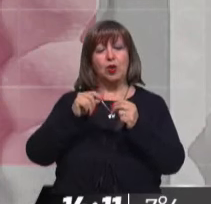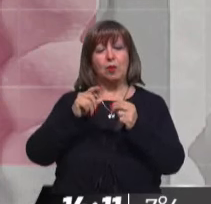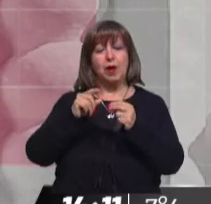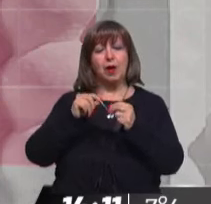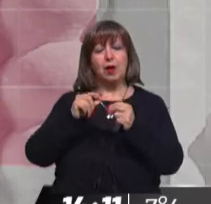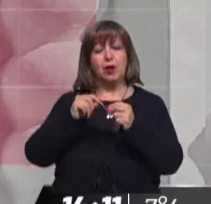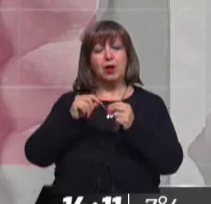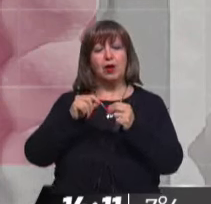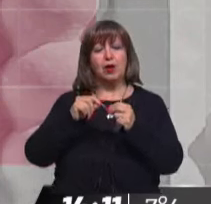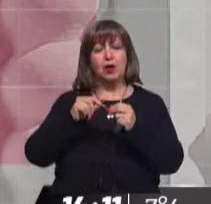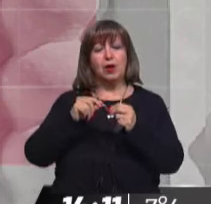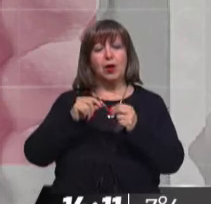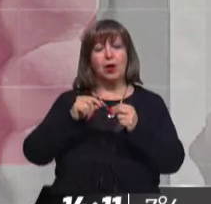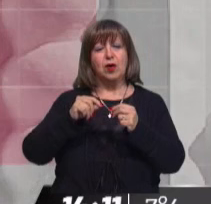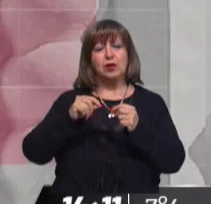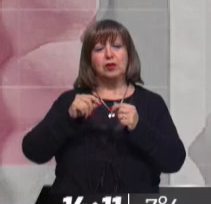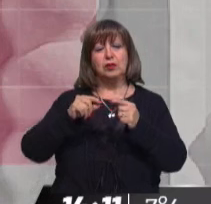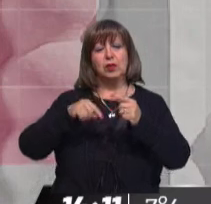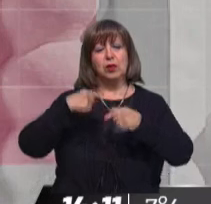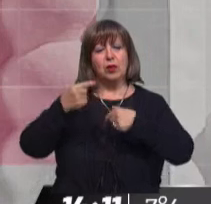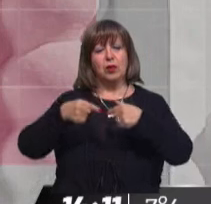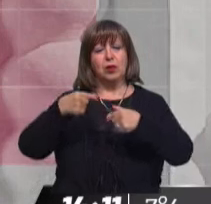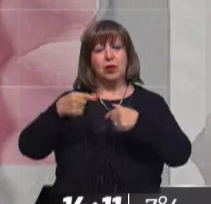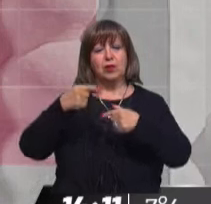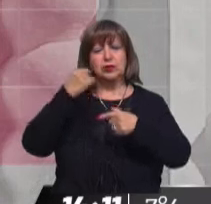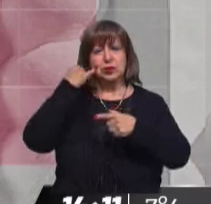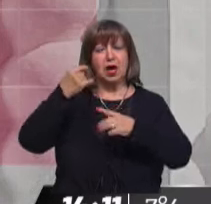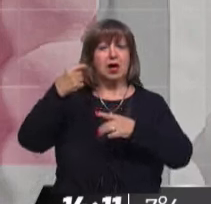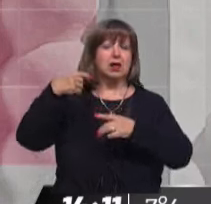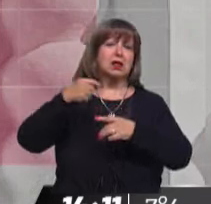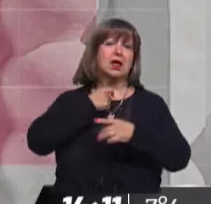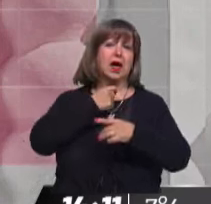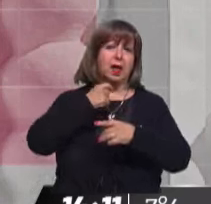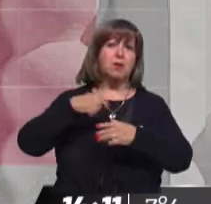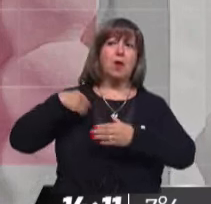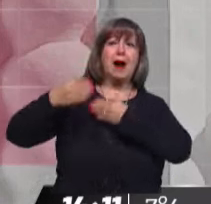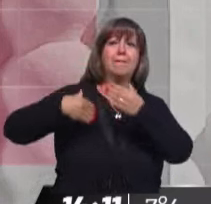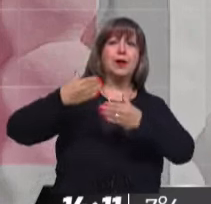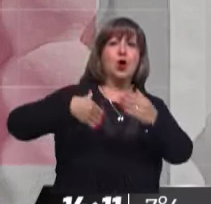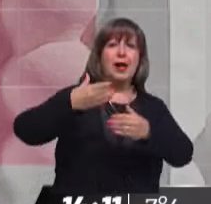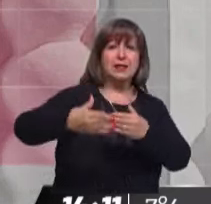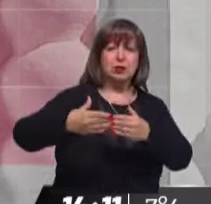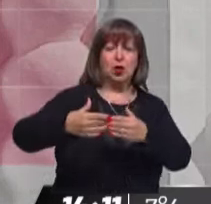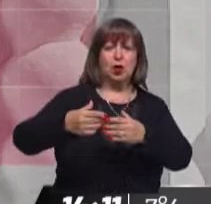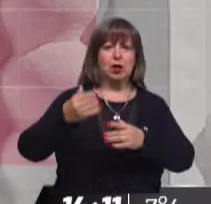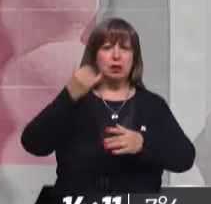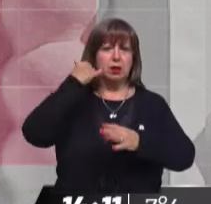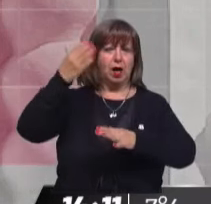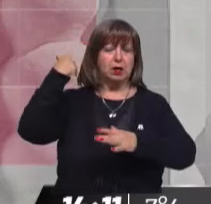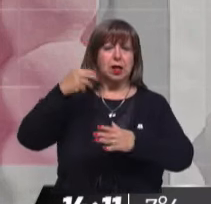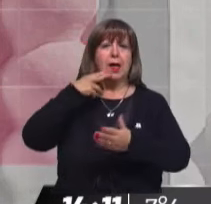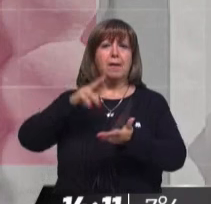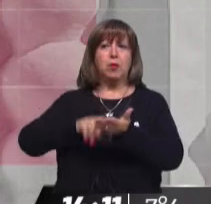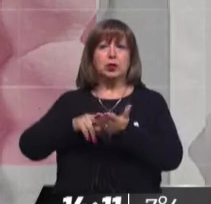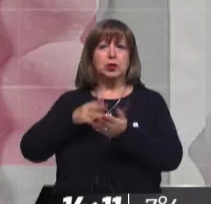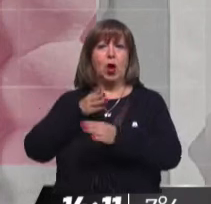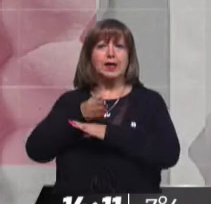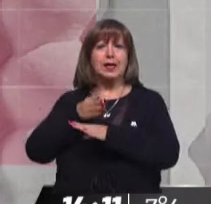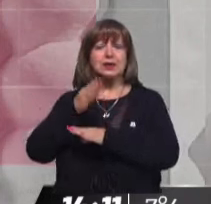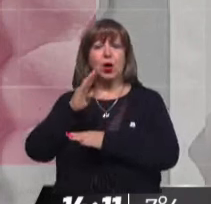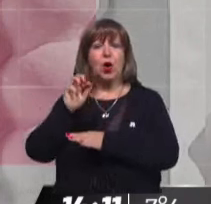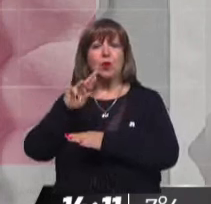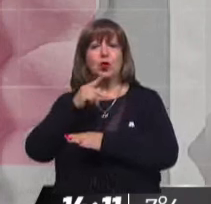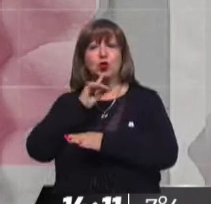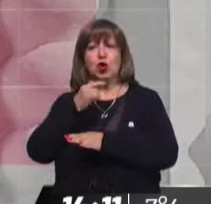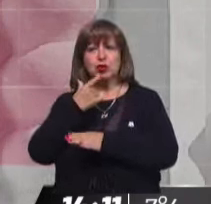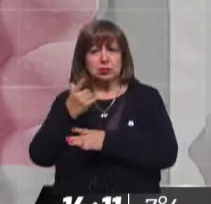que sea más progresista y no tan regresiva como es en la actualidad, donde mucho de esto se basa, por ejemplo, en el impuesto a los ingresos brutos que tenemos en la provincia